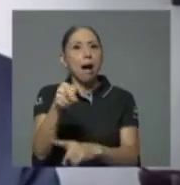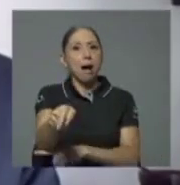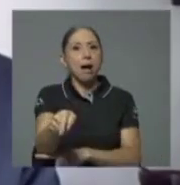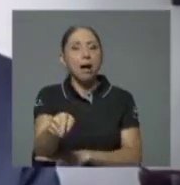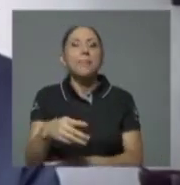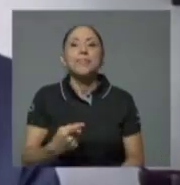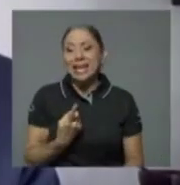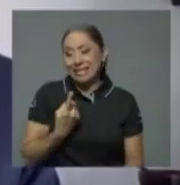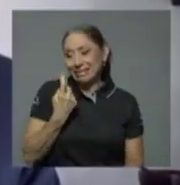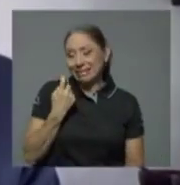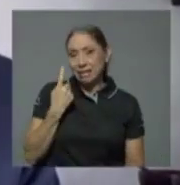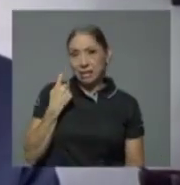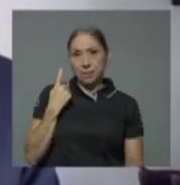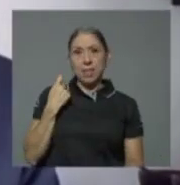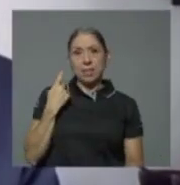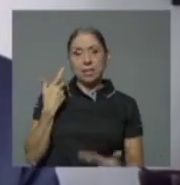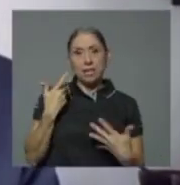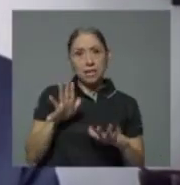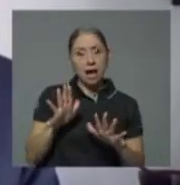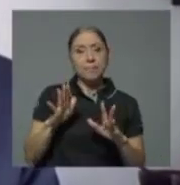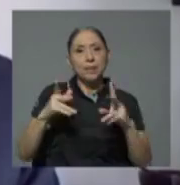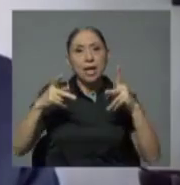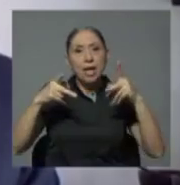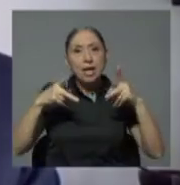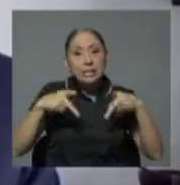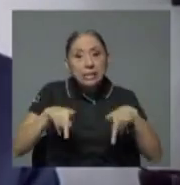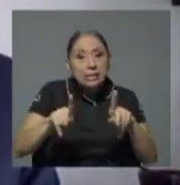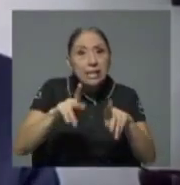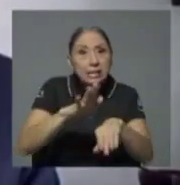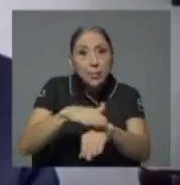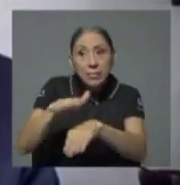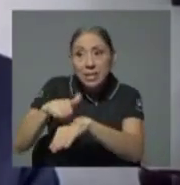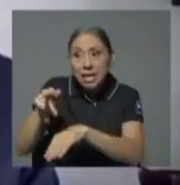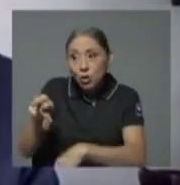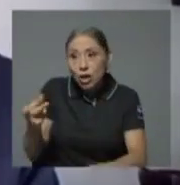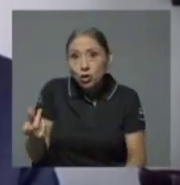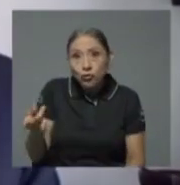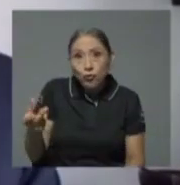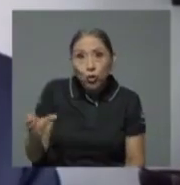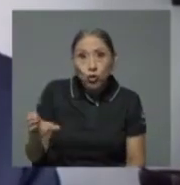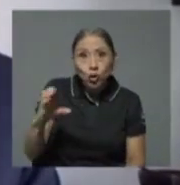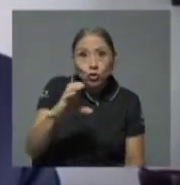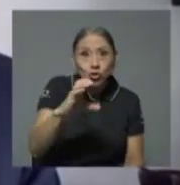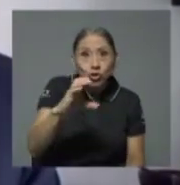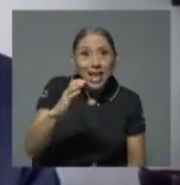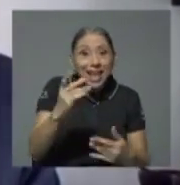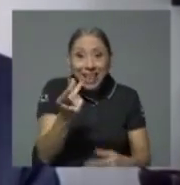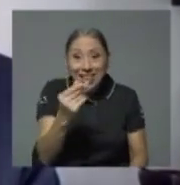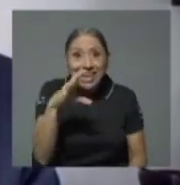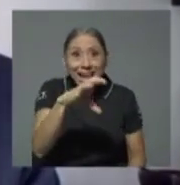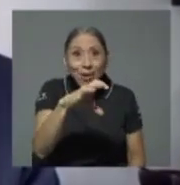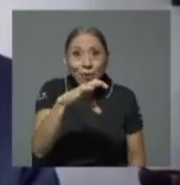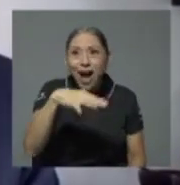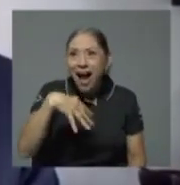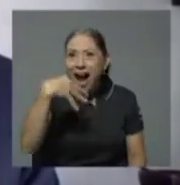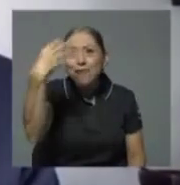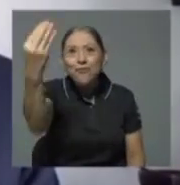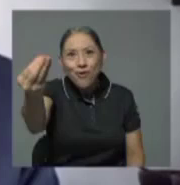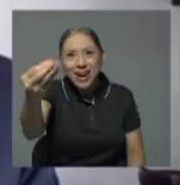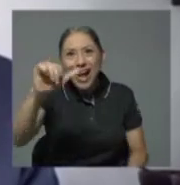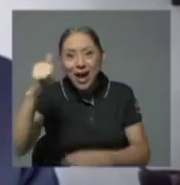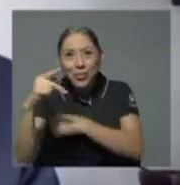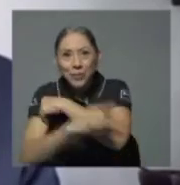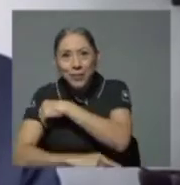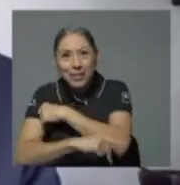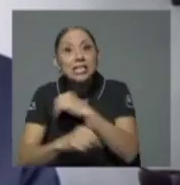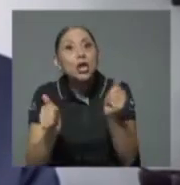Recientemente, más bien se le está permitiendo a esos fondos que se lleven el dinero afuera y que inviertan en acciones de